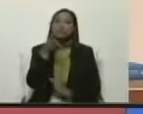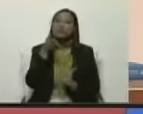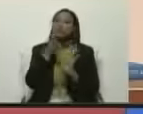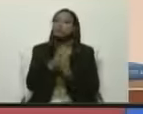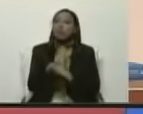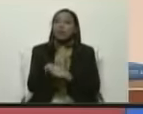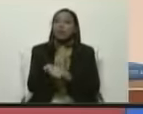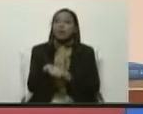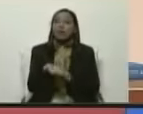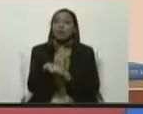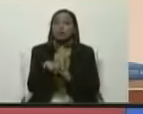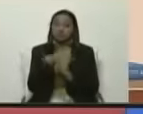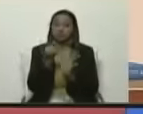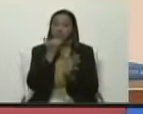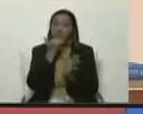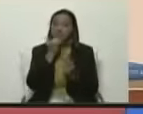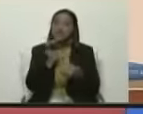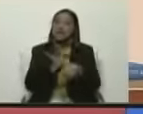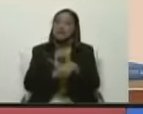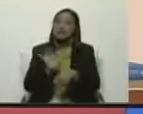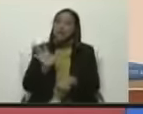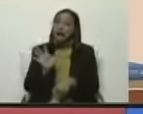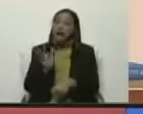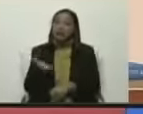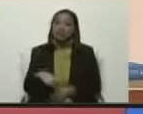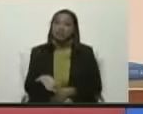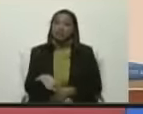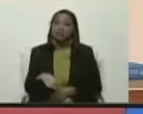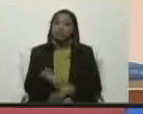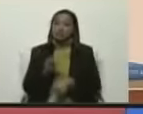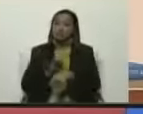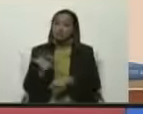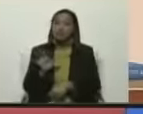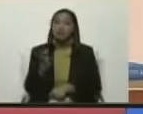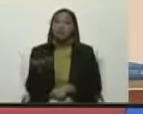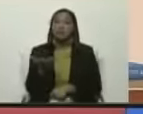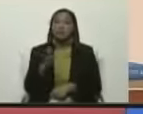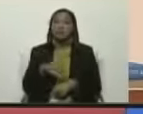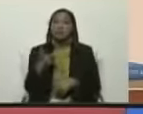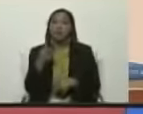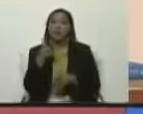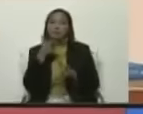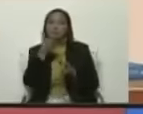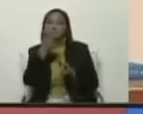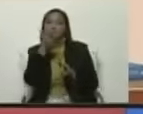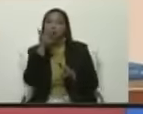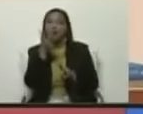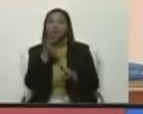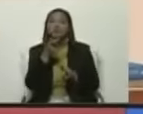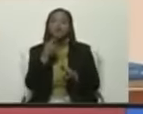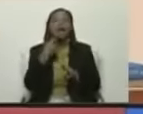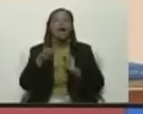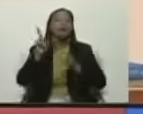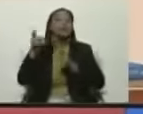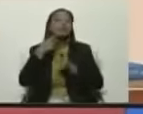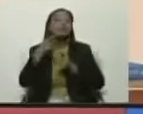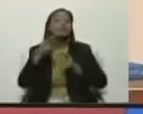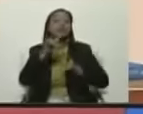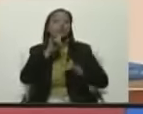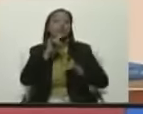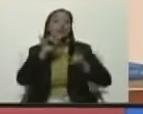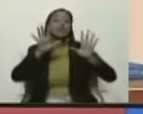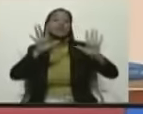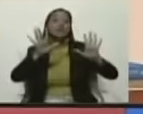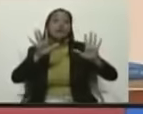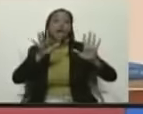donde, según las versiones, un disparo, uno no, dicen que hubo 10 disparos o algo así,